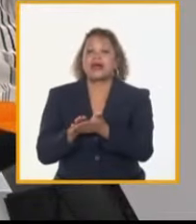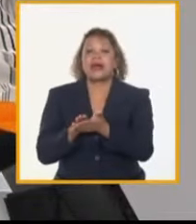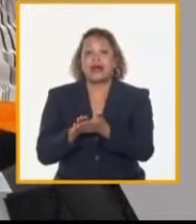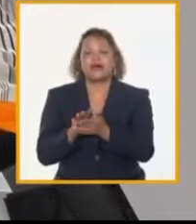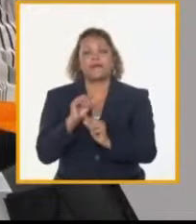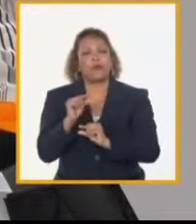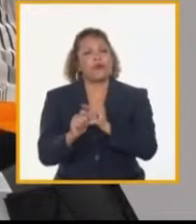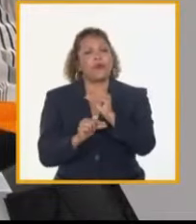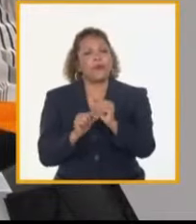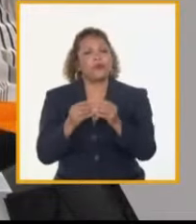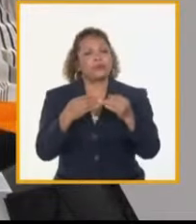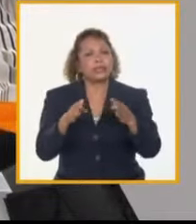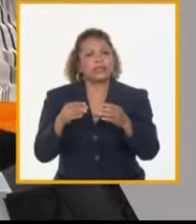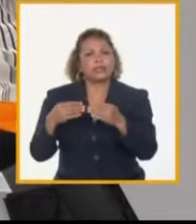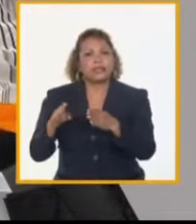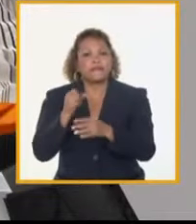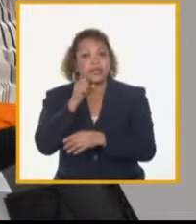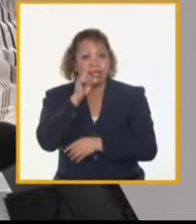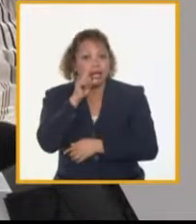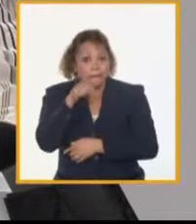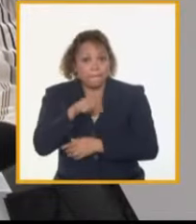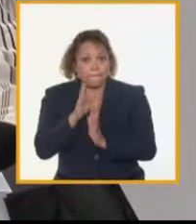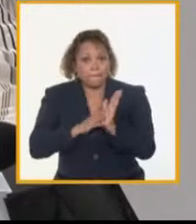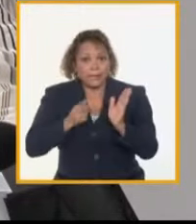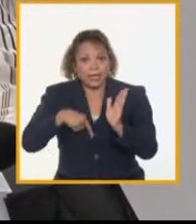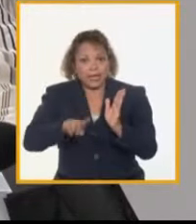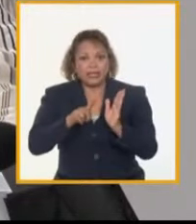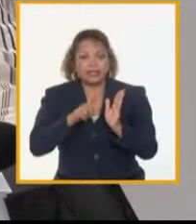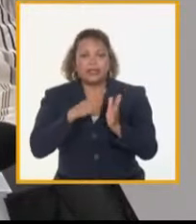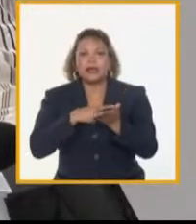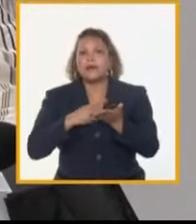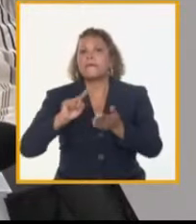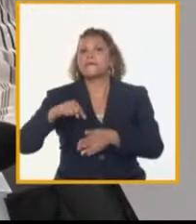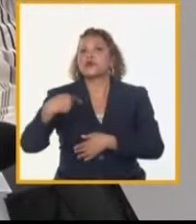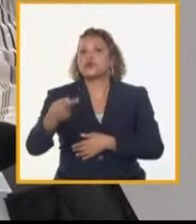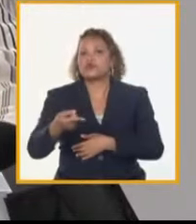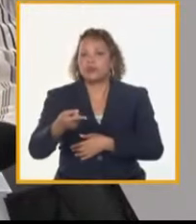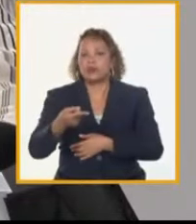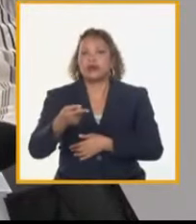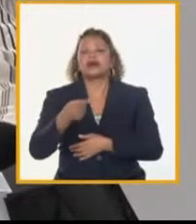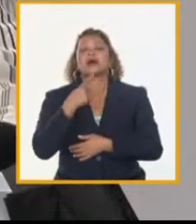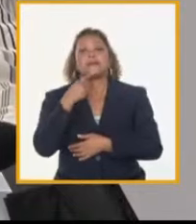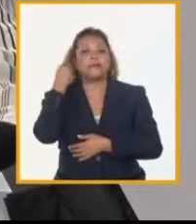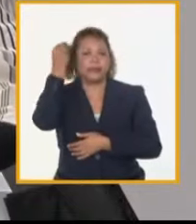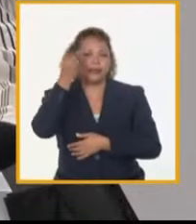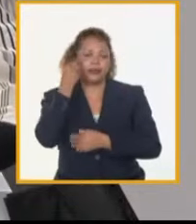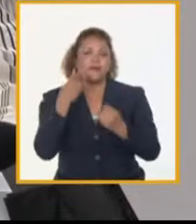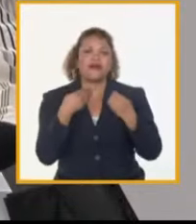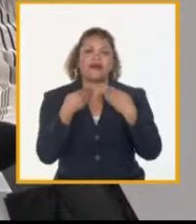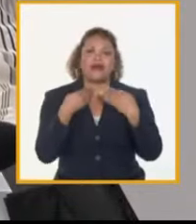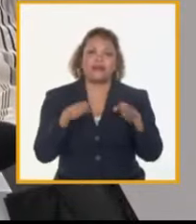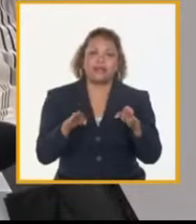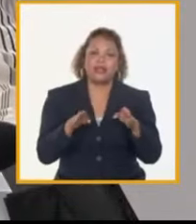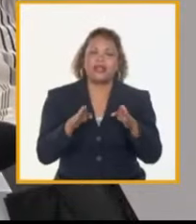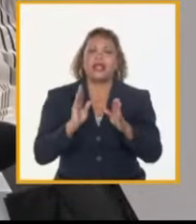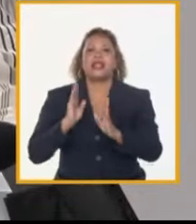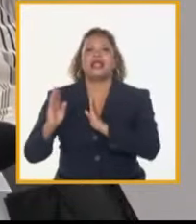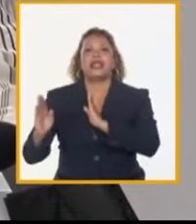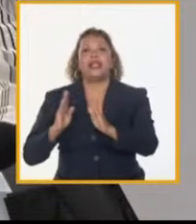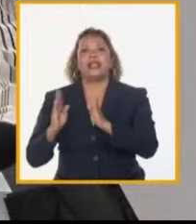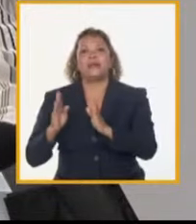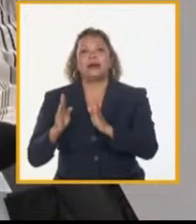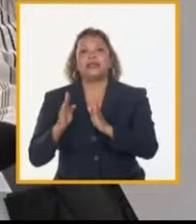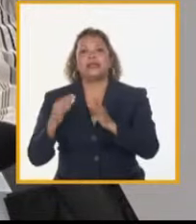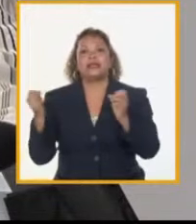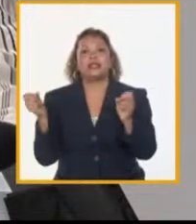tenemos previsto ahora para finales de este mes, la próxima semana, abrir el acceso que da a la